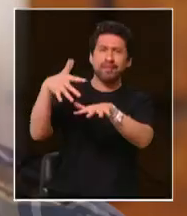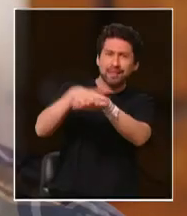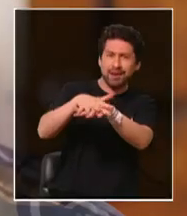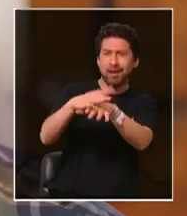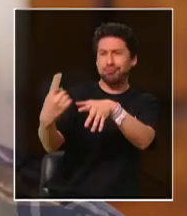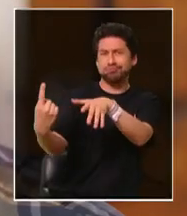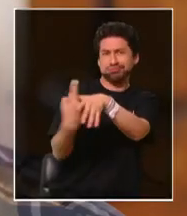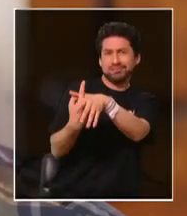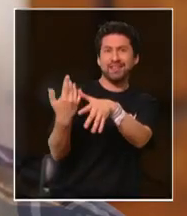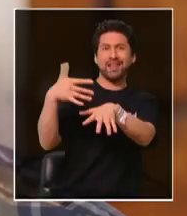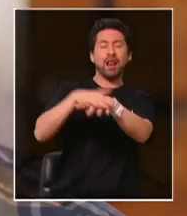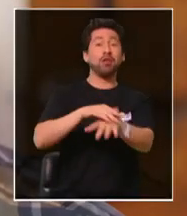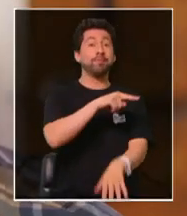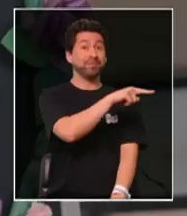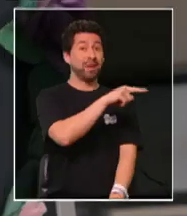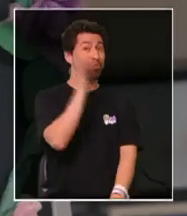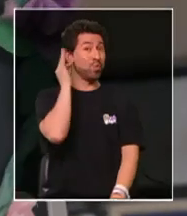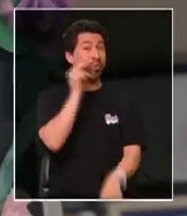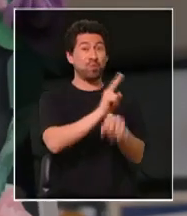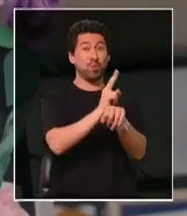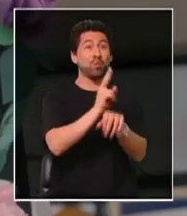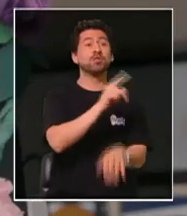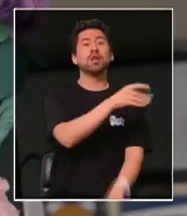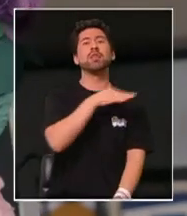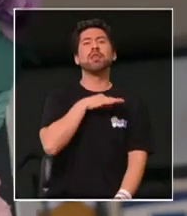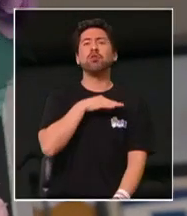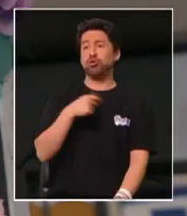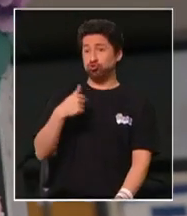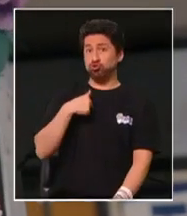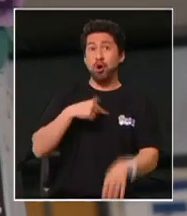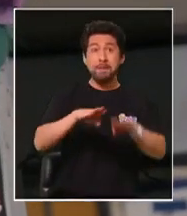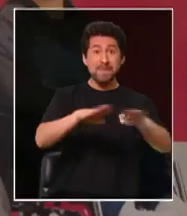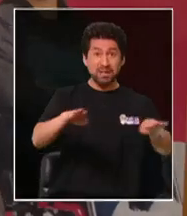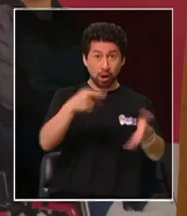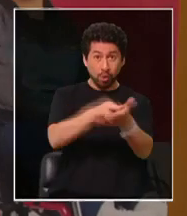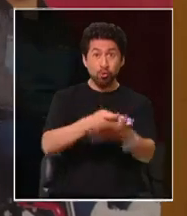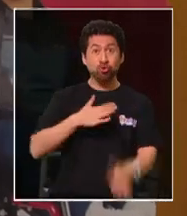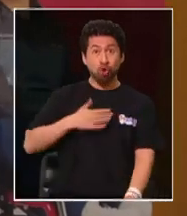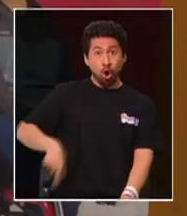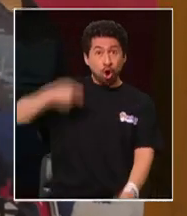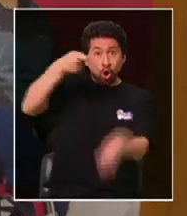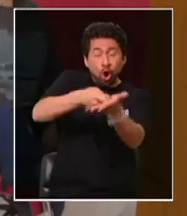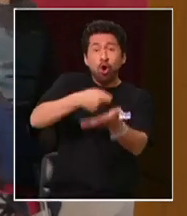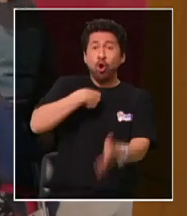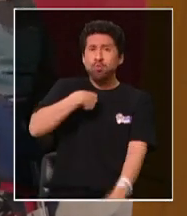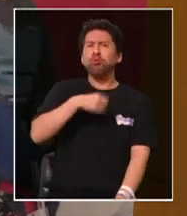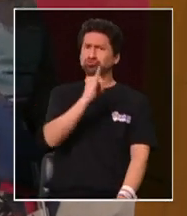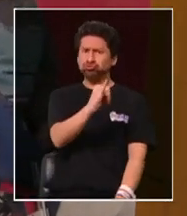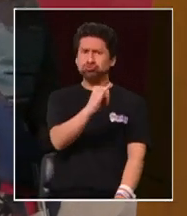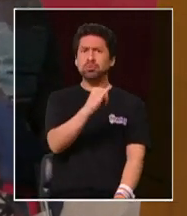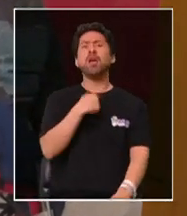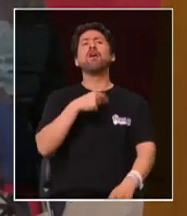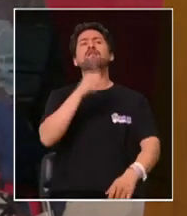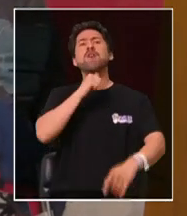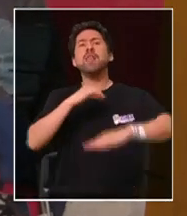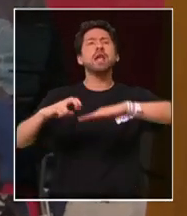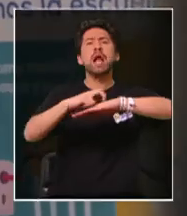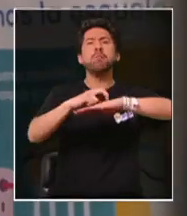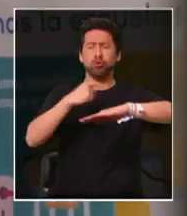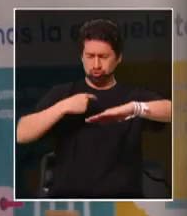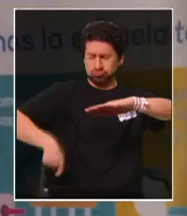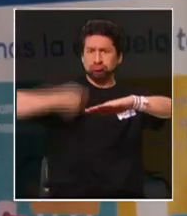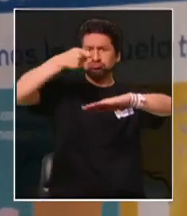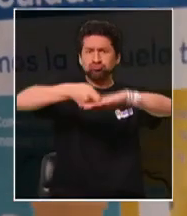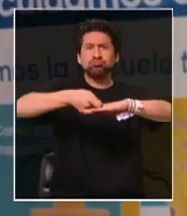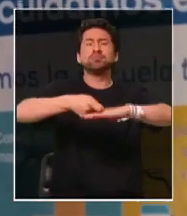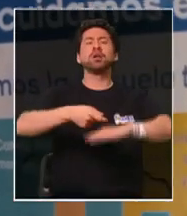Ian. Ella fue y me dijo, si yo tengo que comprarle una mesa a Ian, lo voy a hacer. Si tengo que hacerle rampa, lo voy a hacer. Si